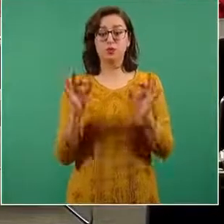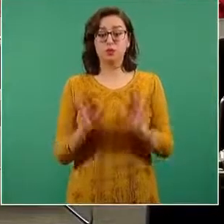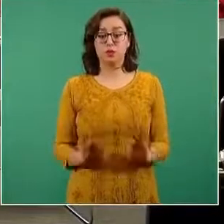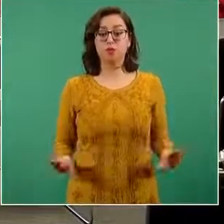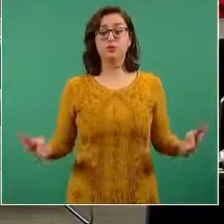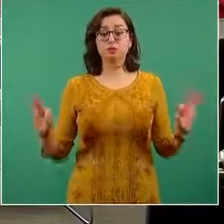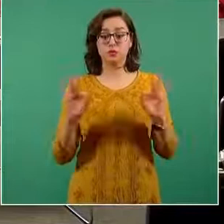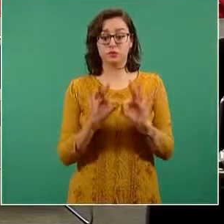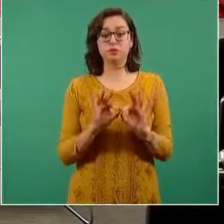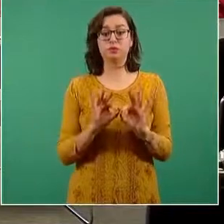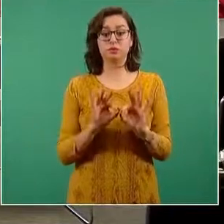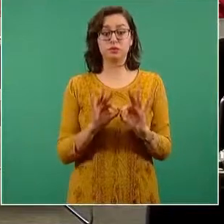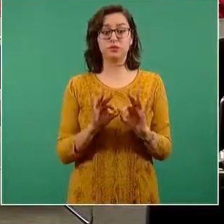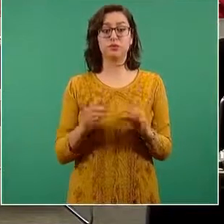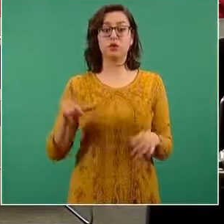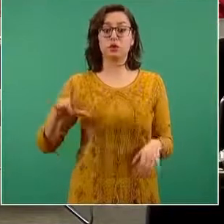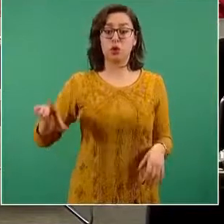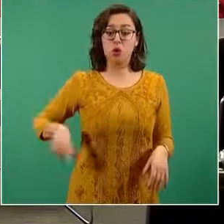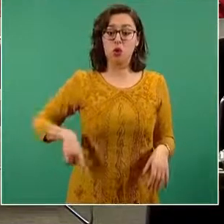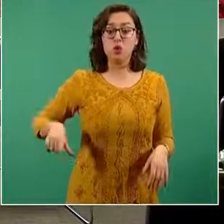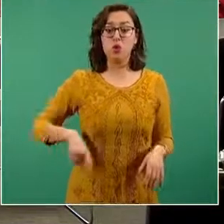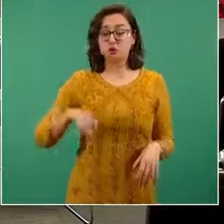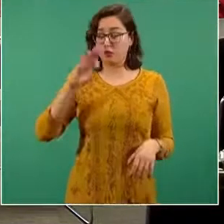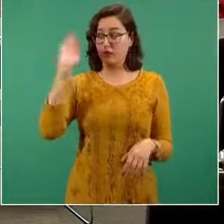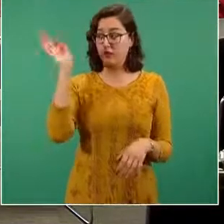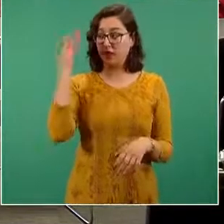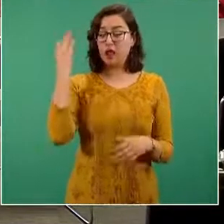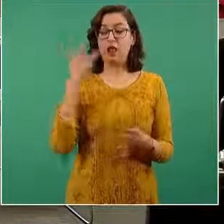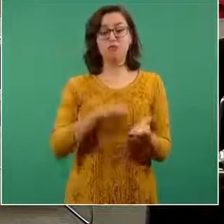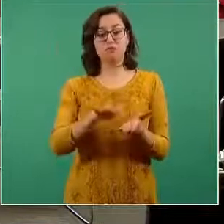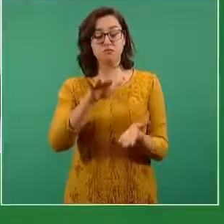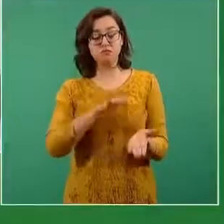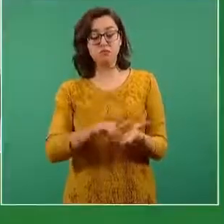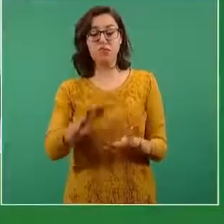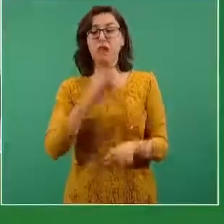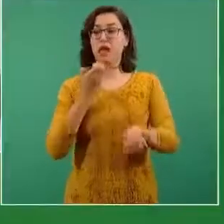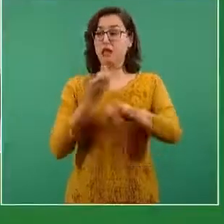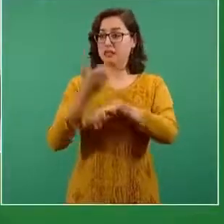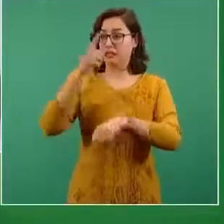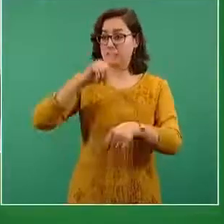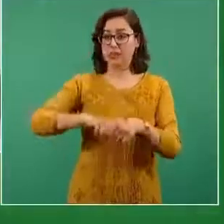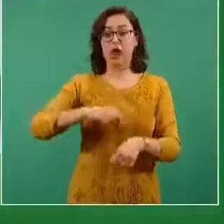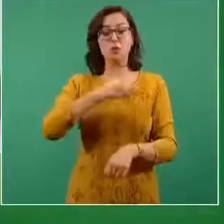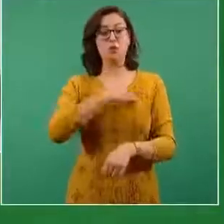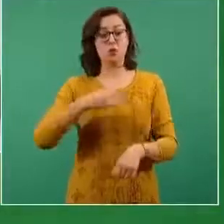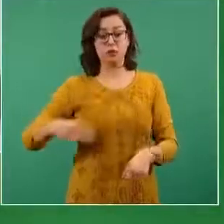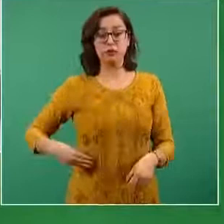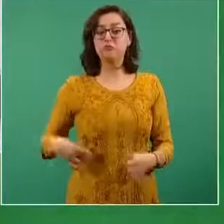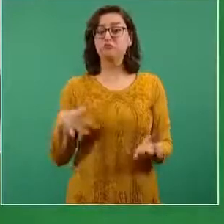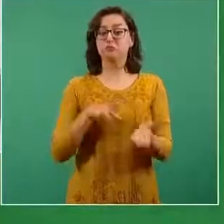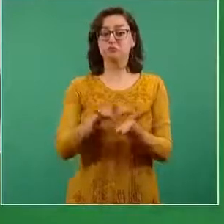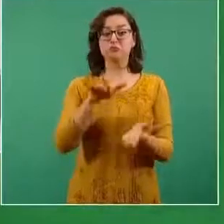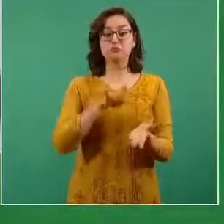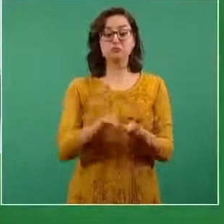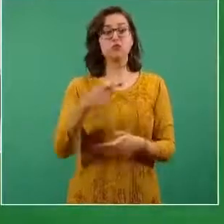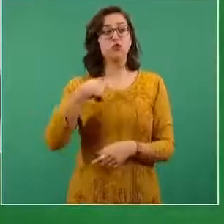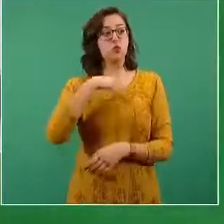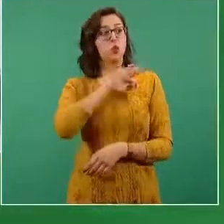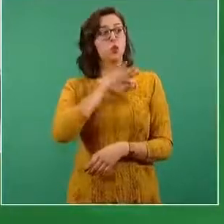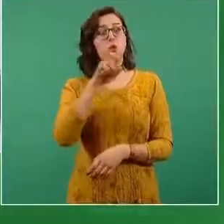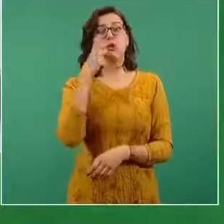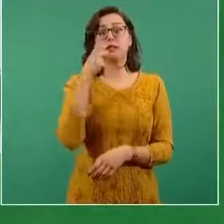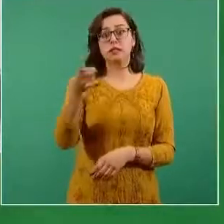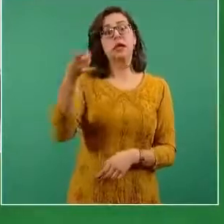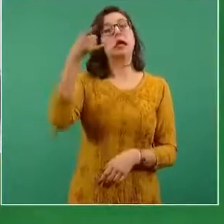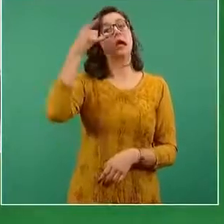de los gobiernos federal y estatal y los gobiernos municipales. En Campeche puedo decir de que todos